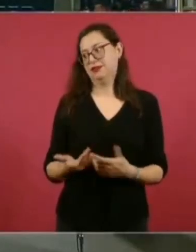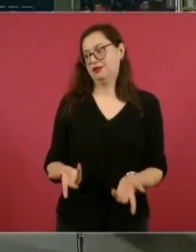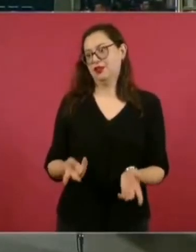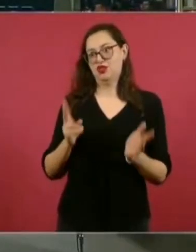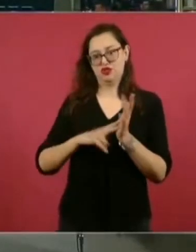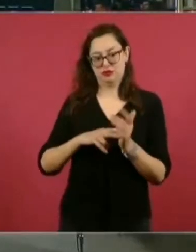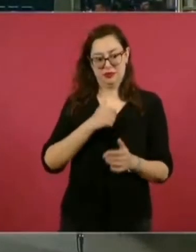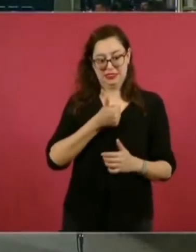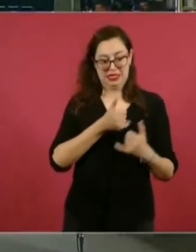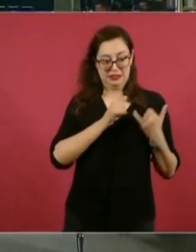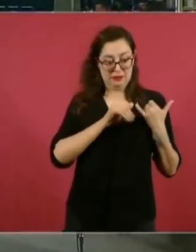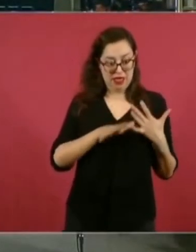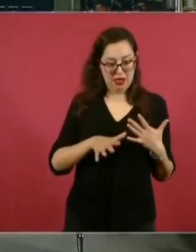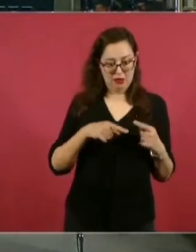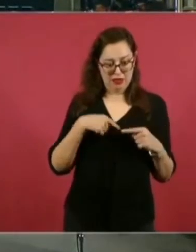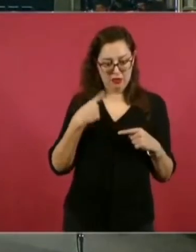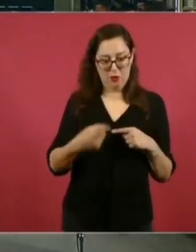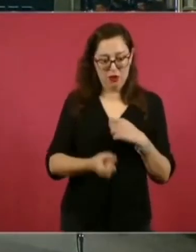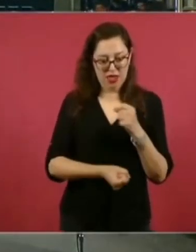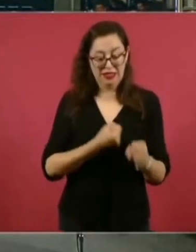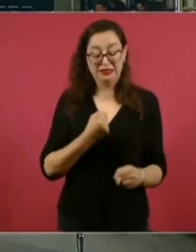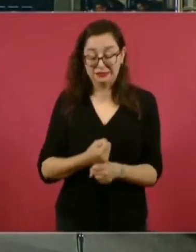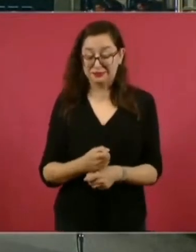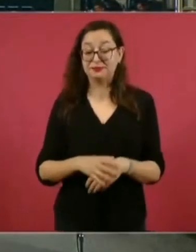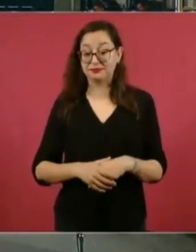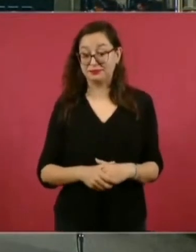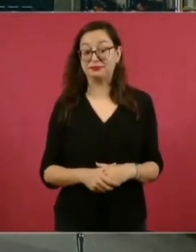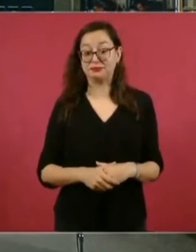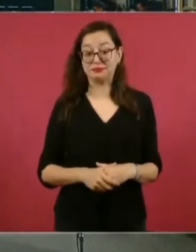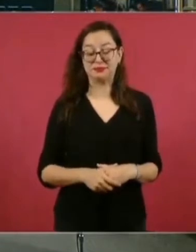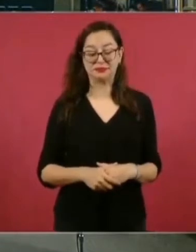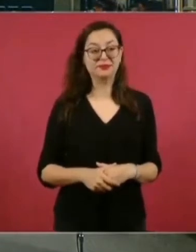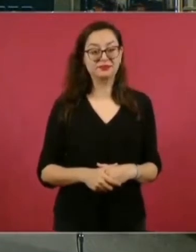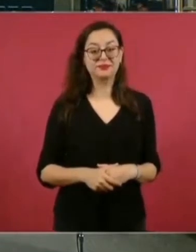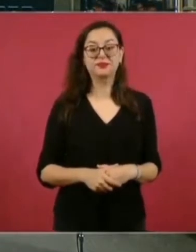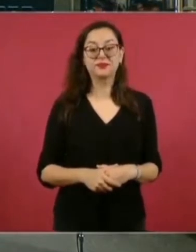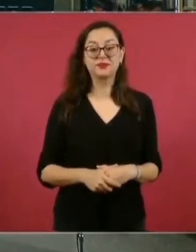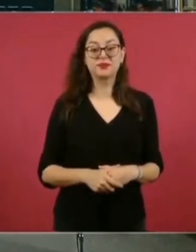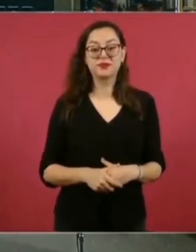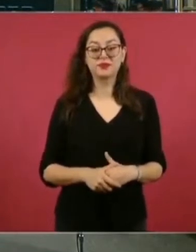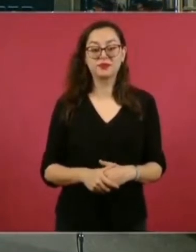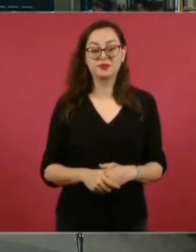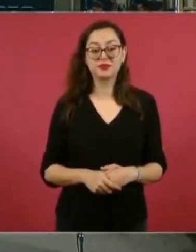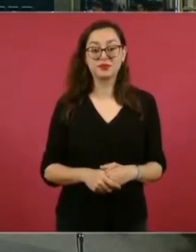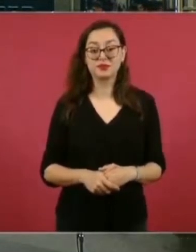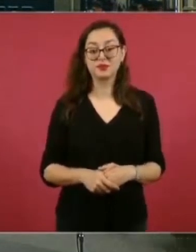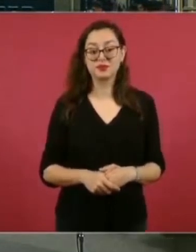del 2006, ¿sí? Y no, pues estaba